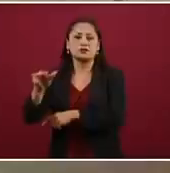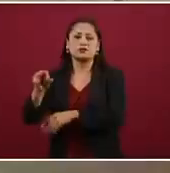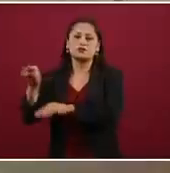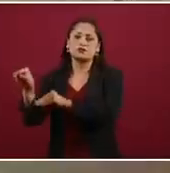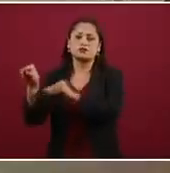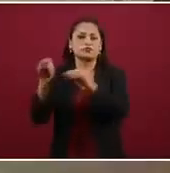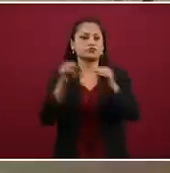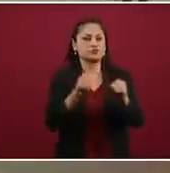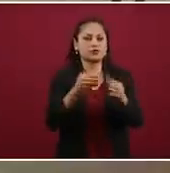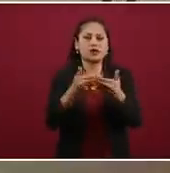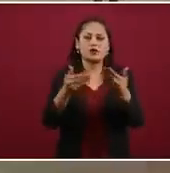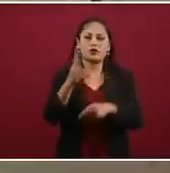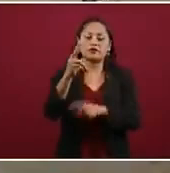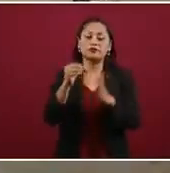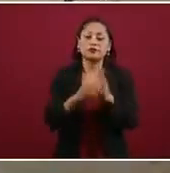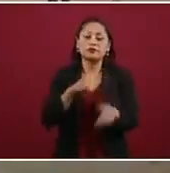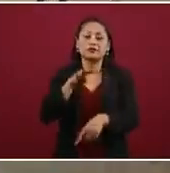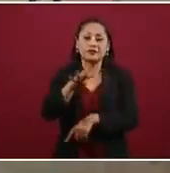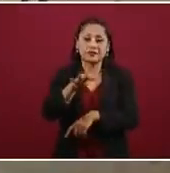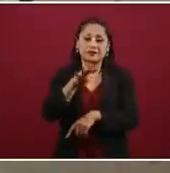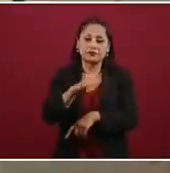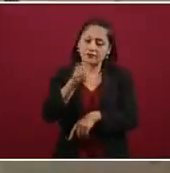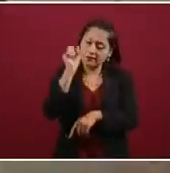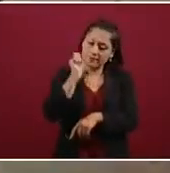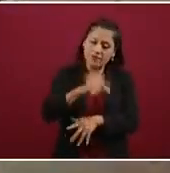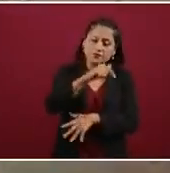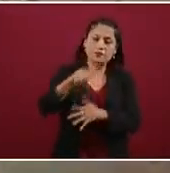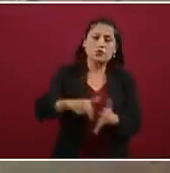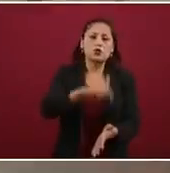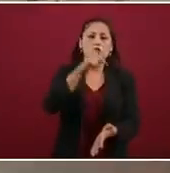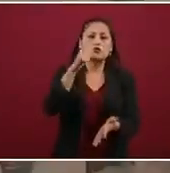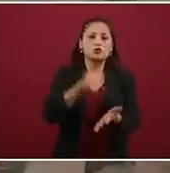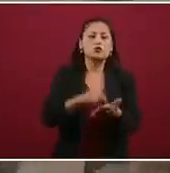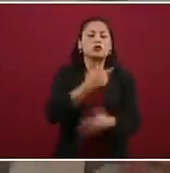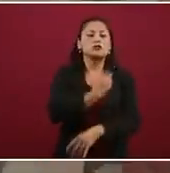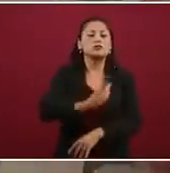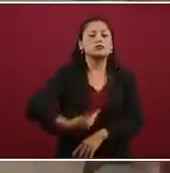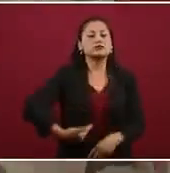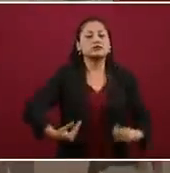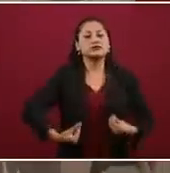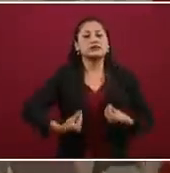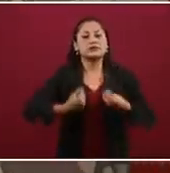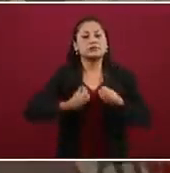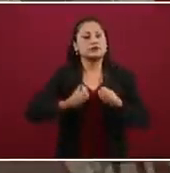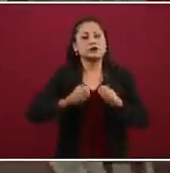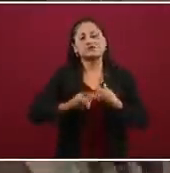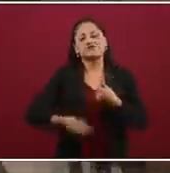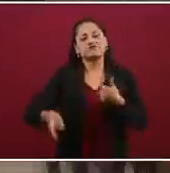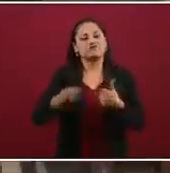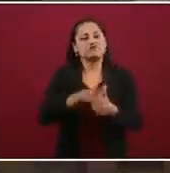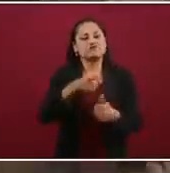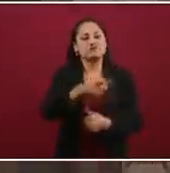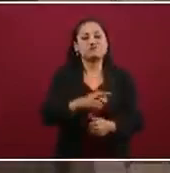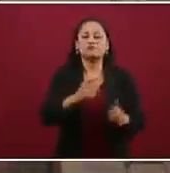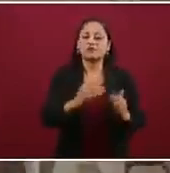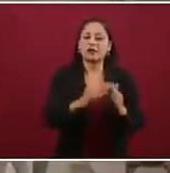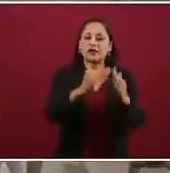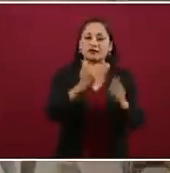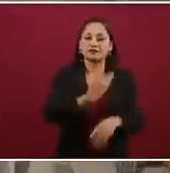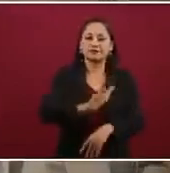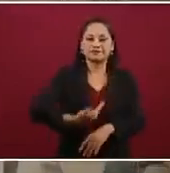regresando este 2019 la residencia oficial del Ejecutivo a su primera sede, Palacio Nacional.